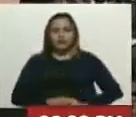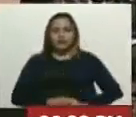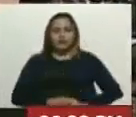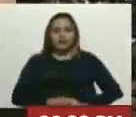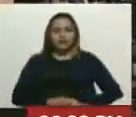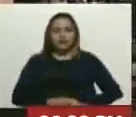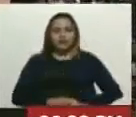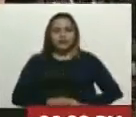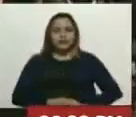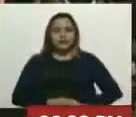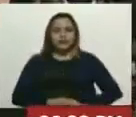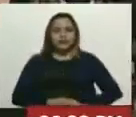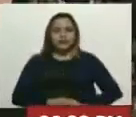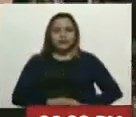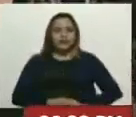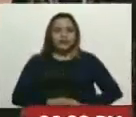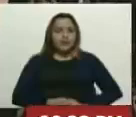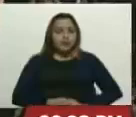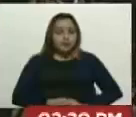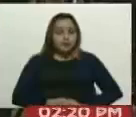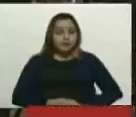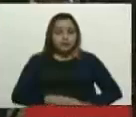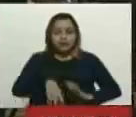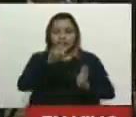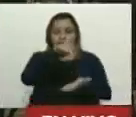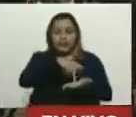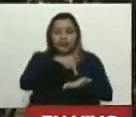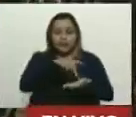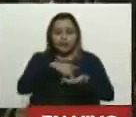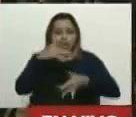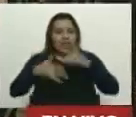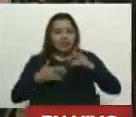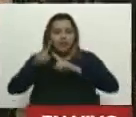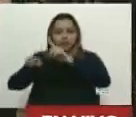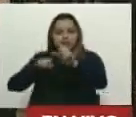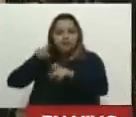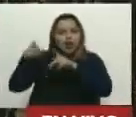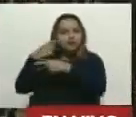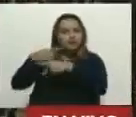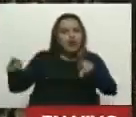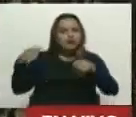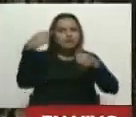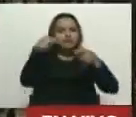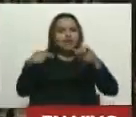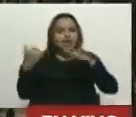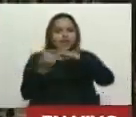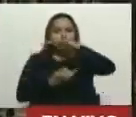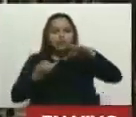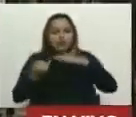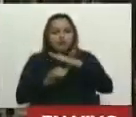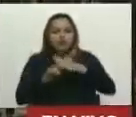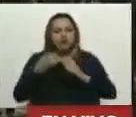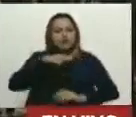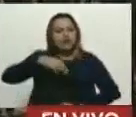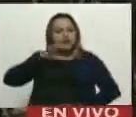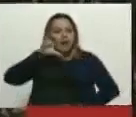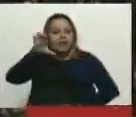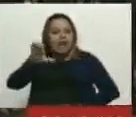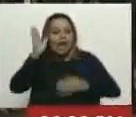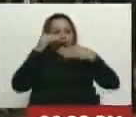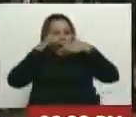trastorno del espectro autista, participan en esta consulta pública diversas instituciones de nuestro país que